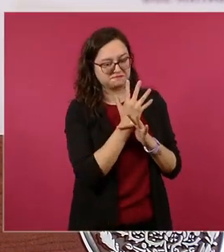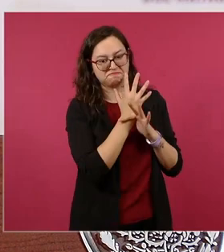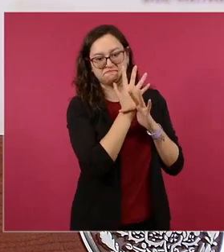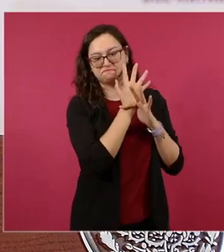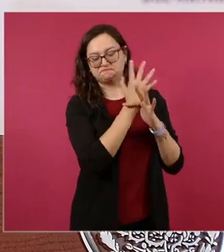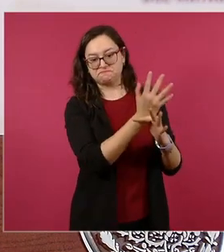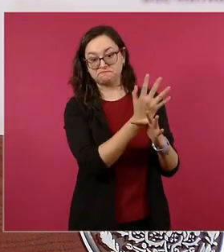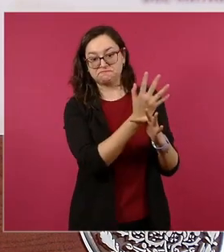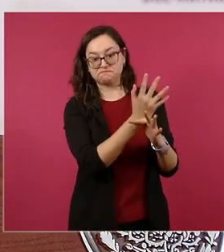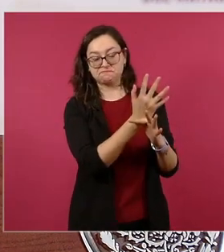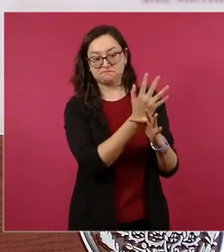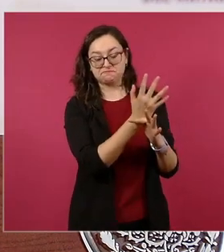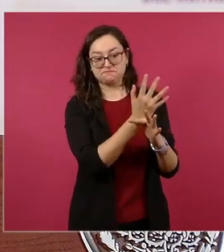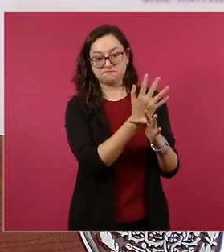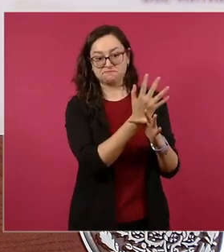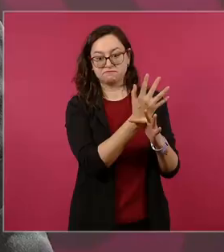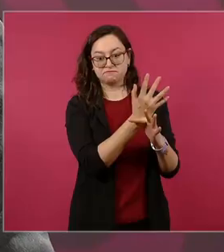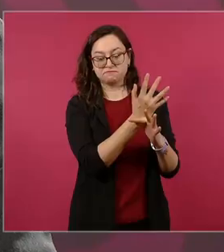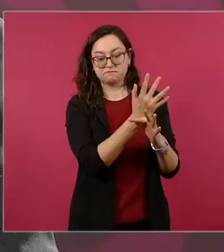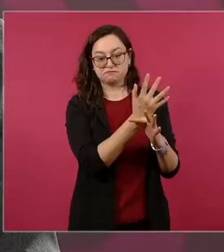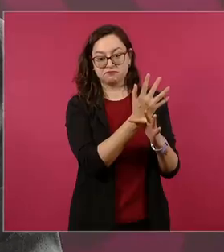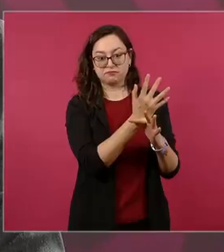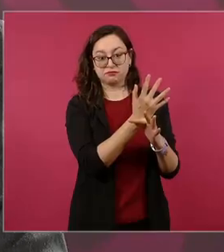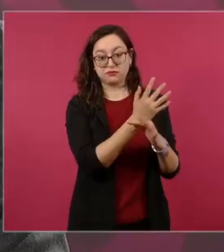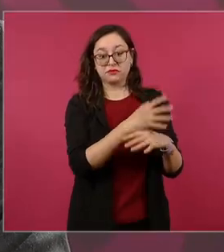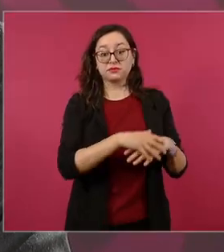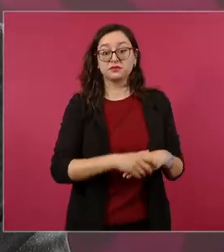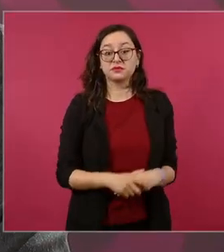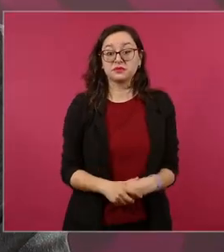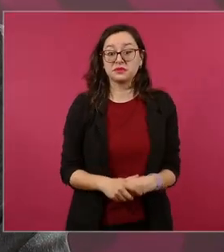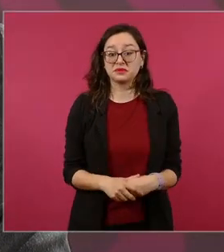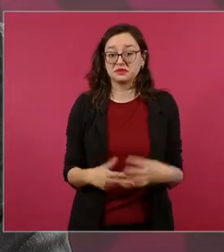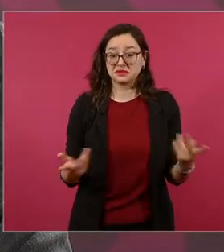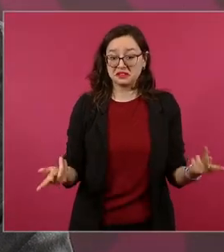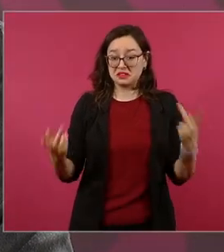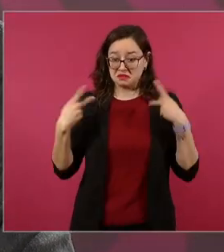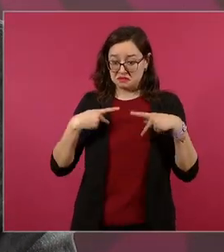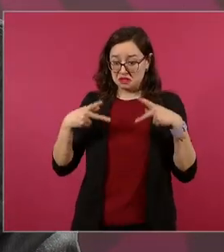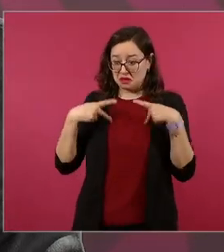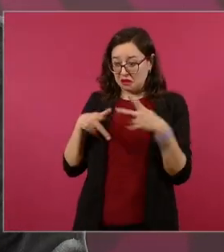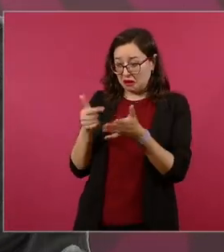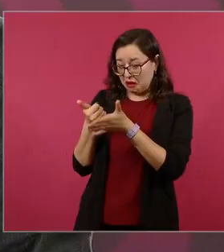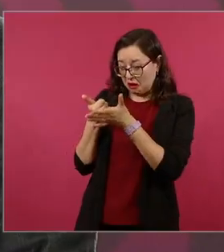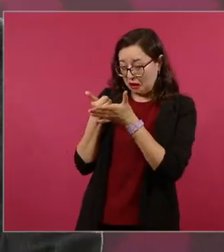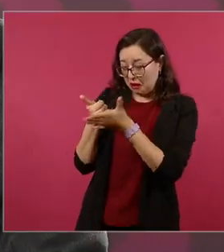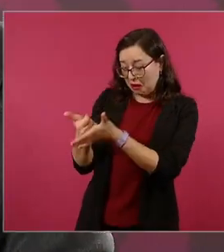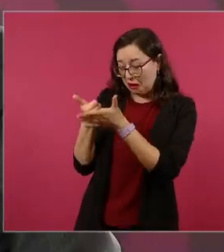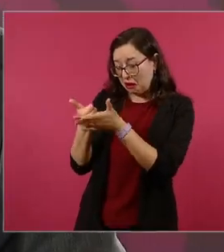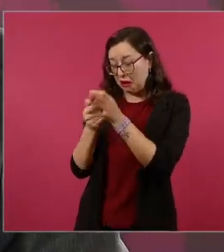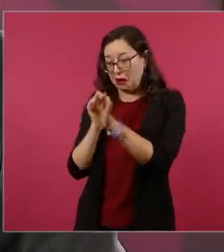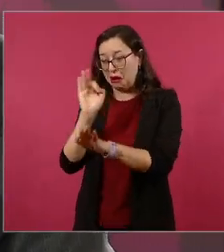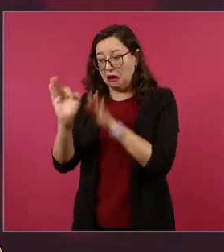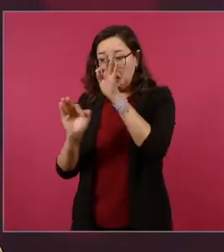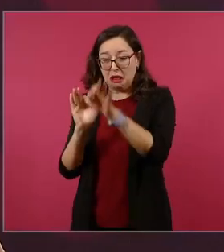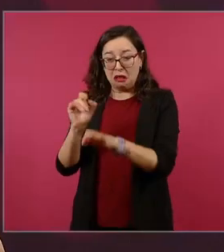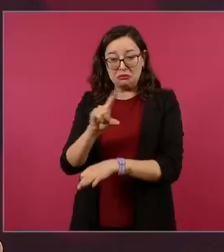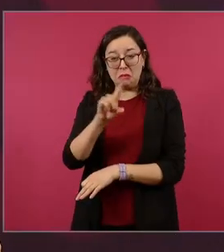quien se mete a redentor termina crucificado,